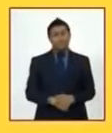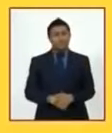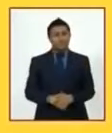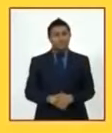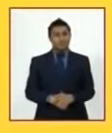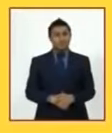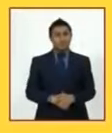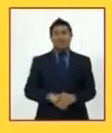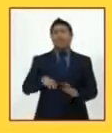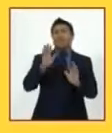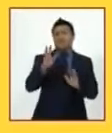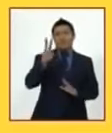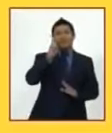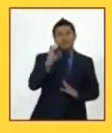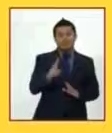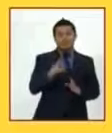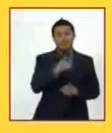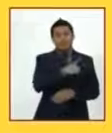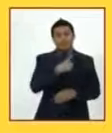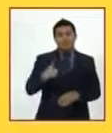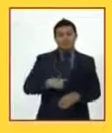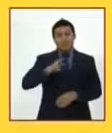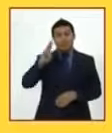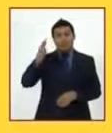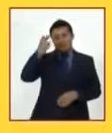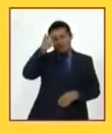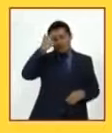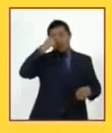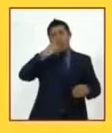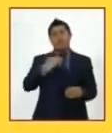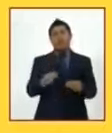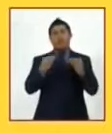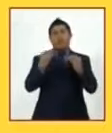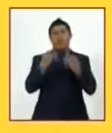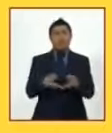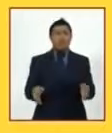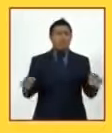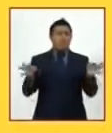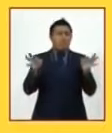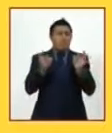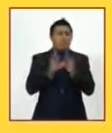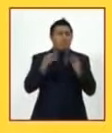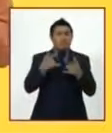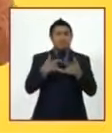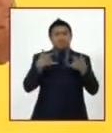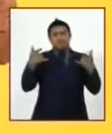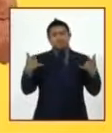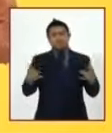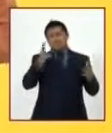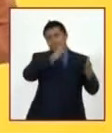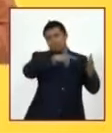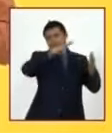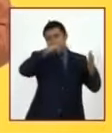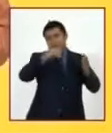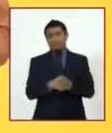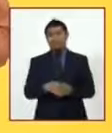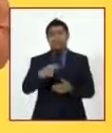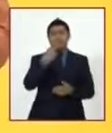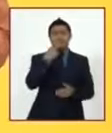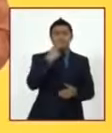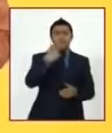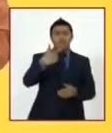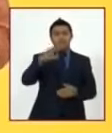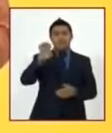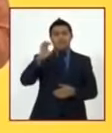Visto lo anterior, hay que destacar la vuelta al mundo grecolatino que impulsó el neoclásico, así como el uso de la geometría